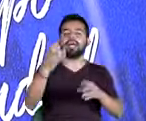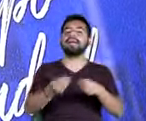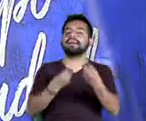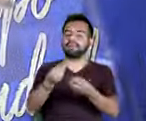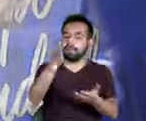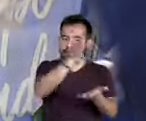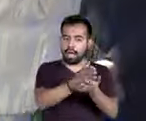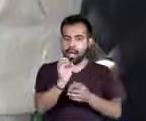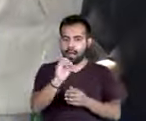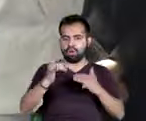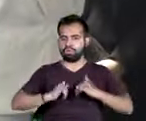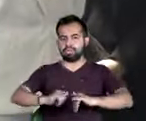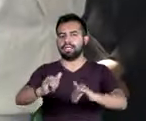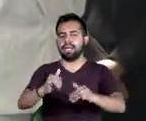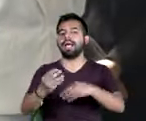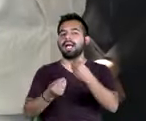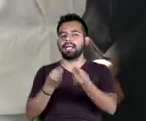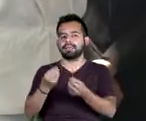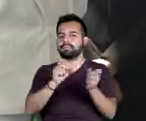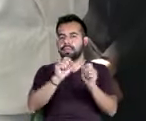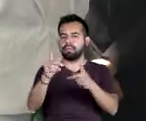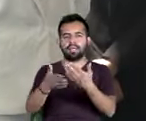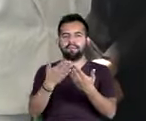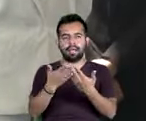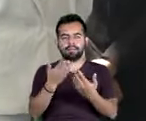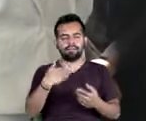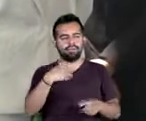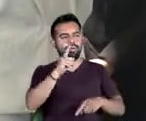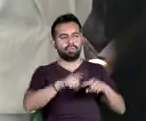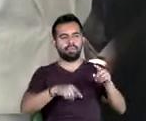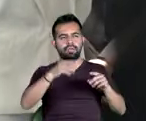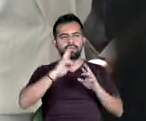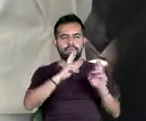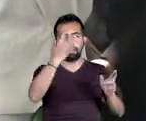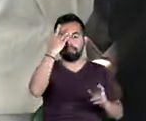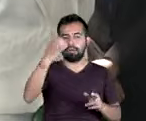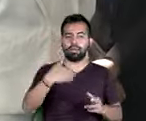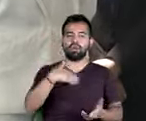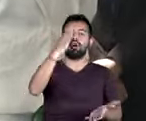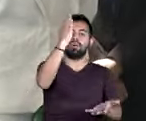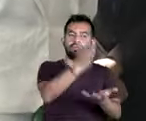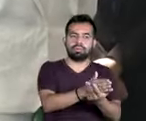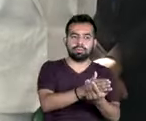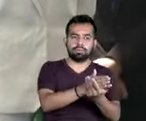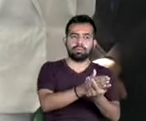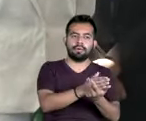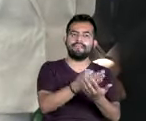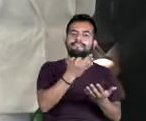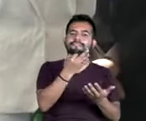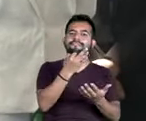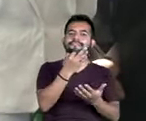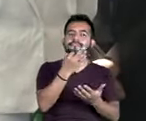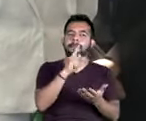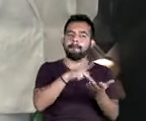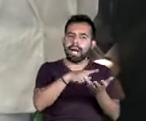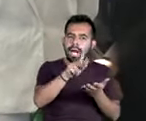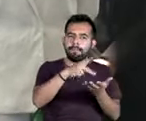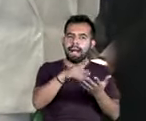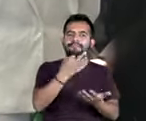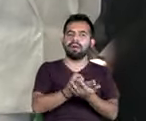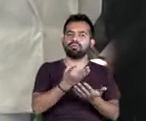Una opción es suspender la operación del metro. Pero si suspendemos la operación del metro, se está generando una factura, ¿no es cierto?, contractual con los